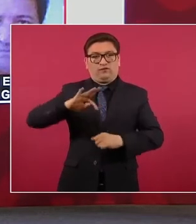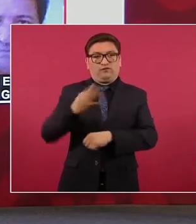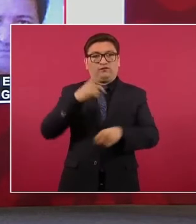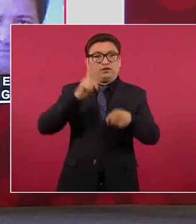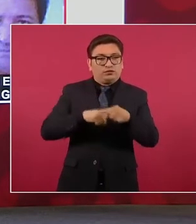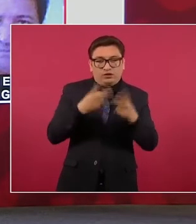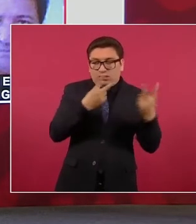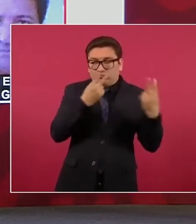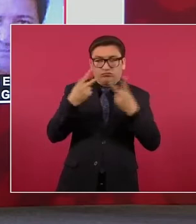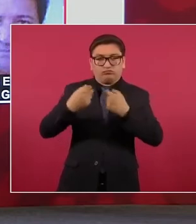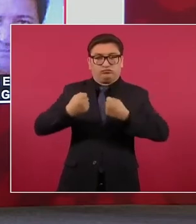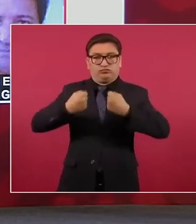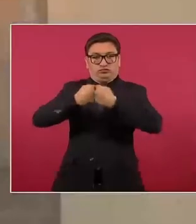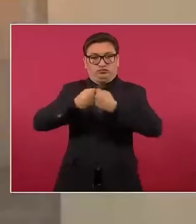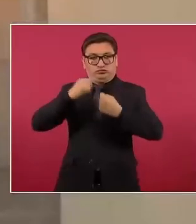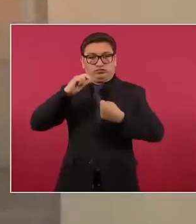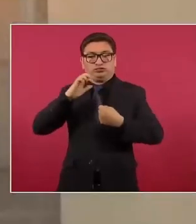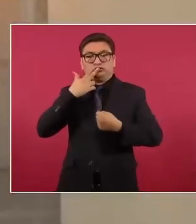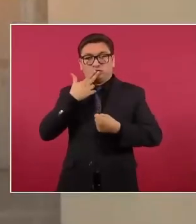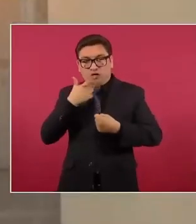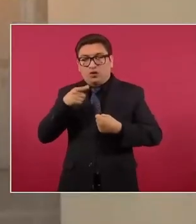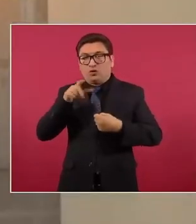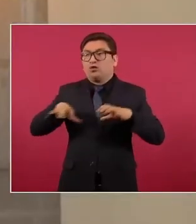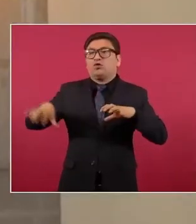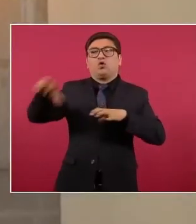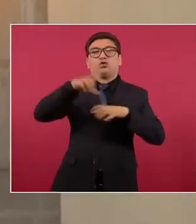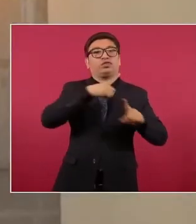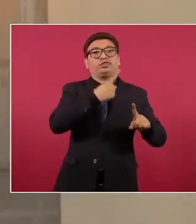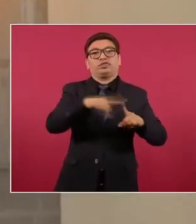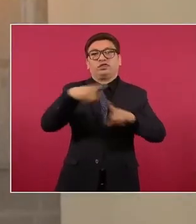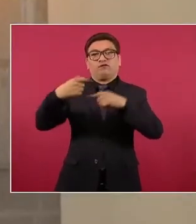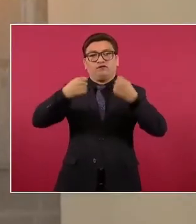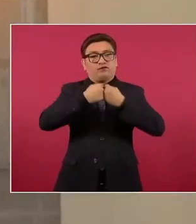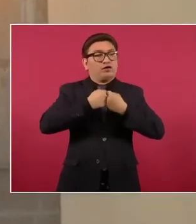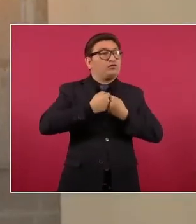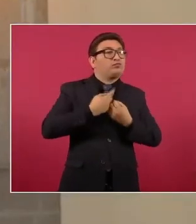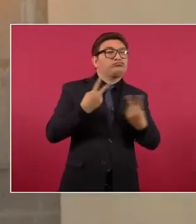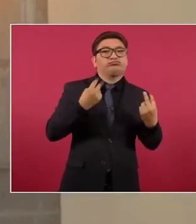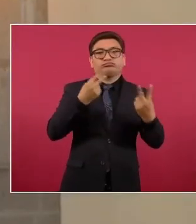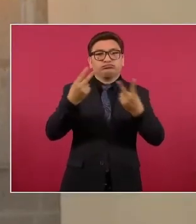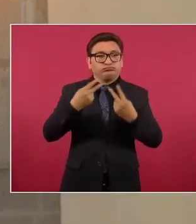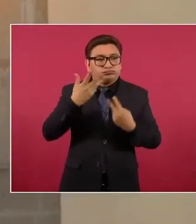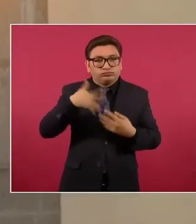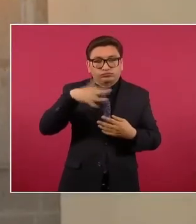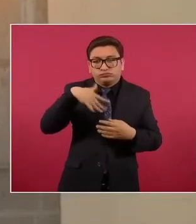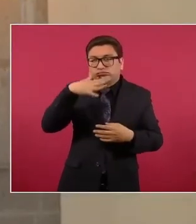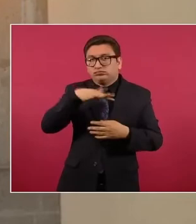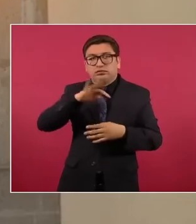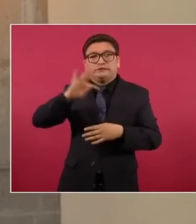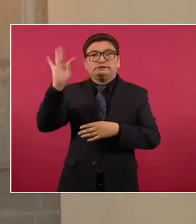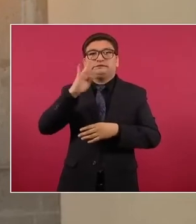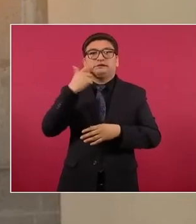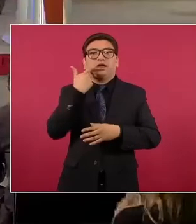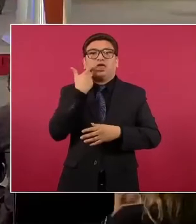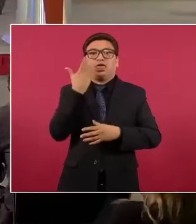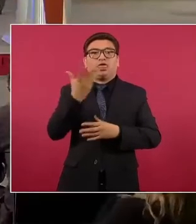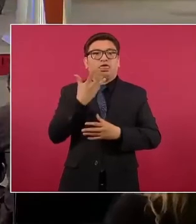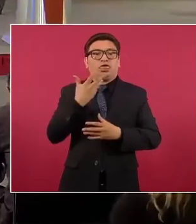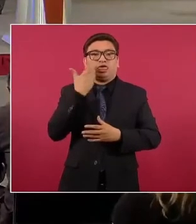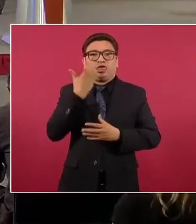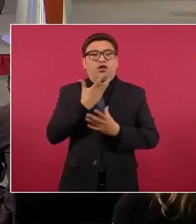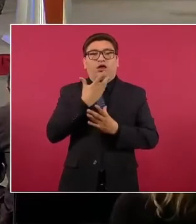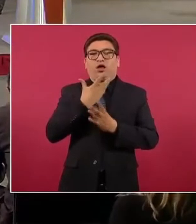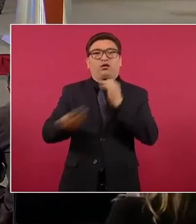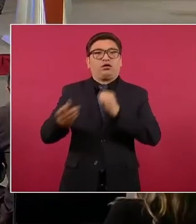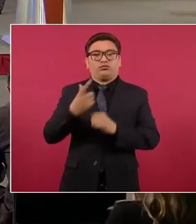pendiente no sólo en la frontera de Chihuahua, sino en todas las fronteras del país, por si pudiera pretender evadirse de la acción de